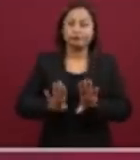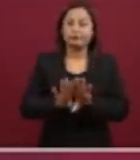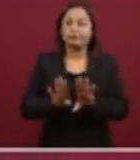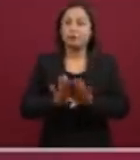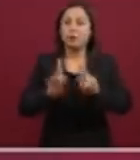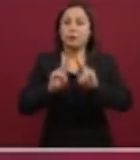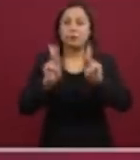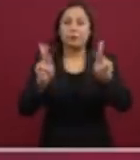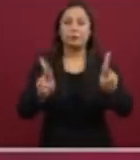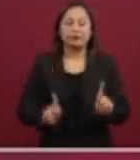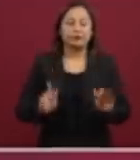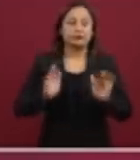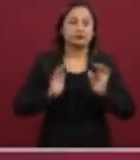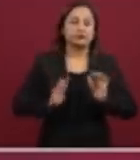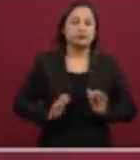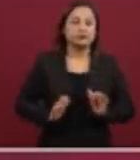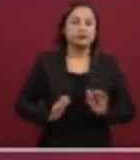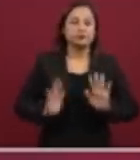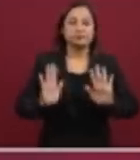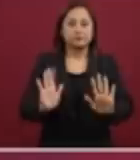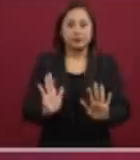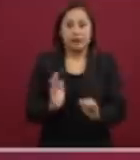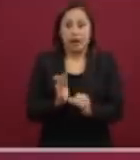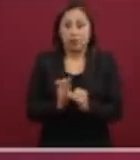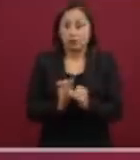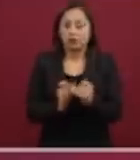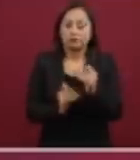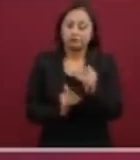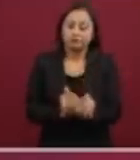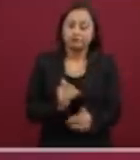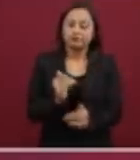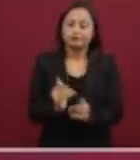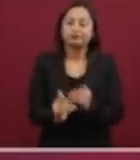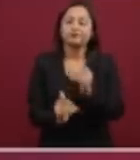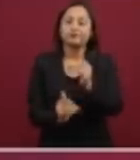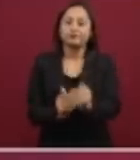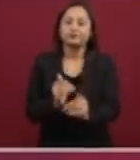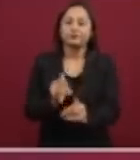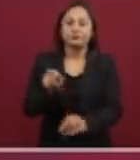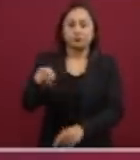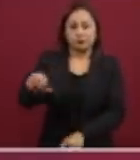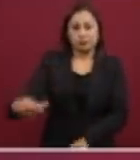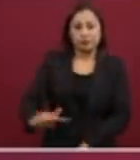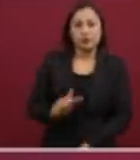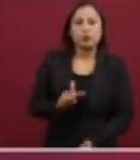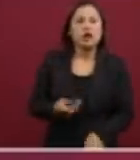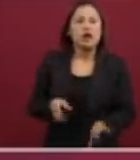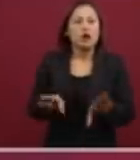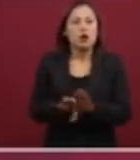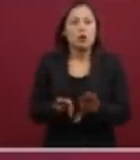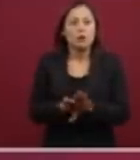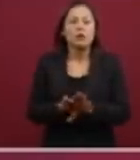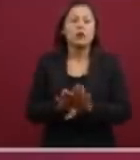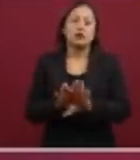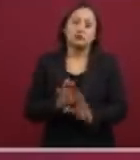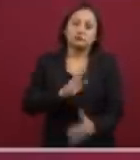Entonces, a tu pregunta, ¿cómo le vamos a hacer? Pintando la raíz, evitando